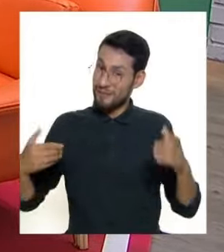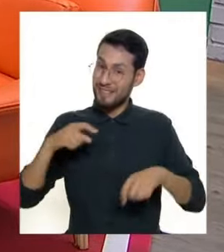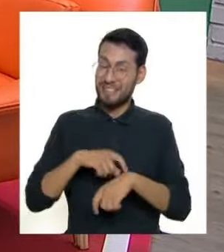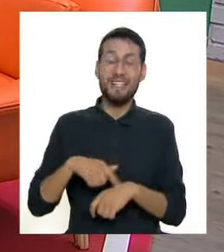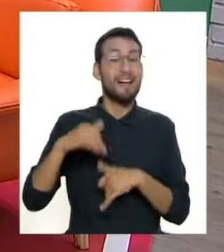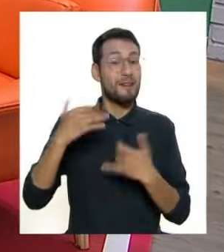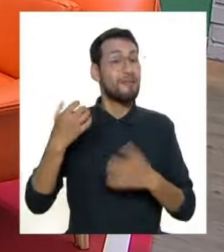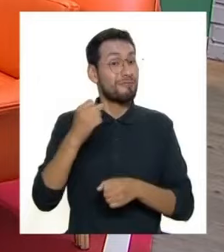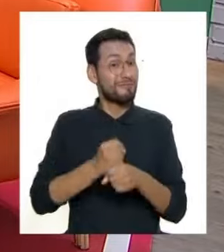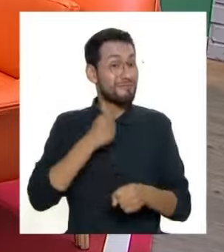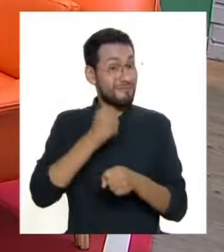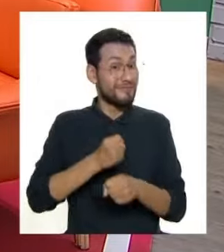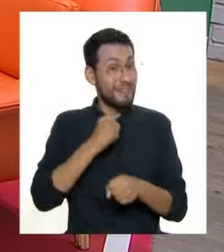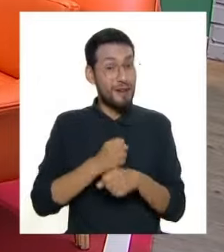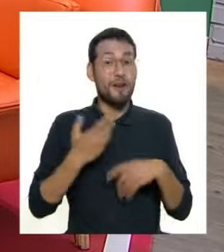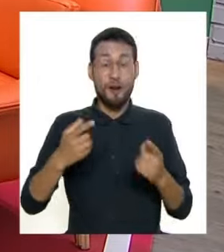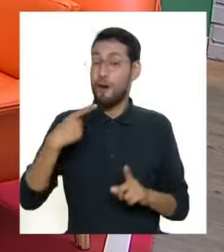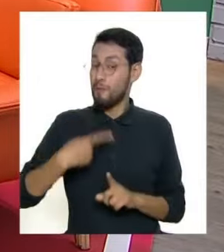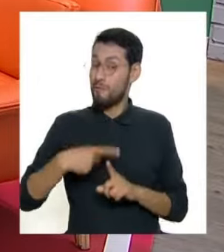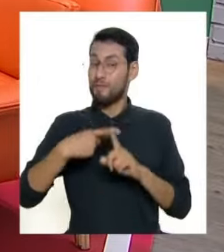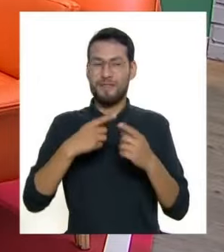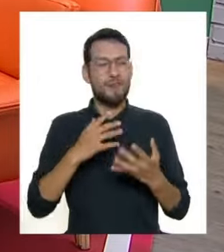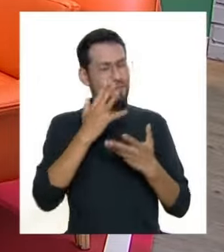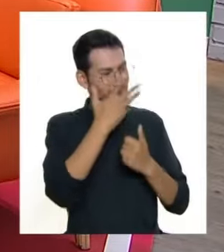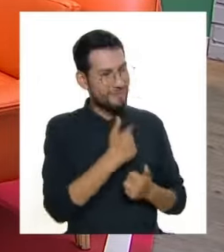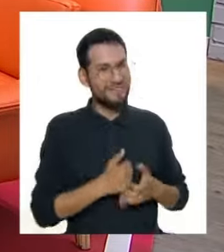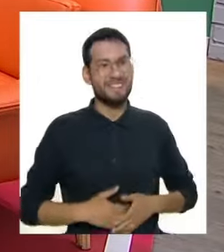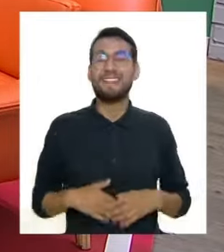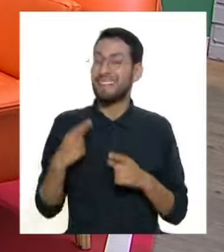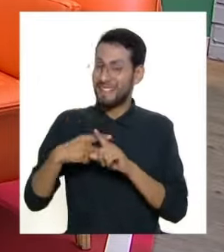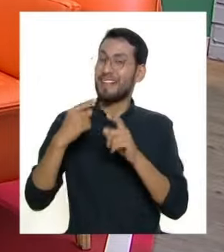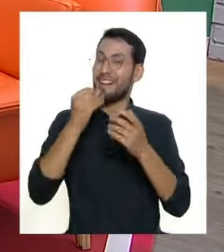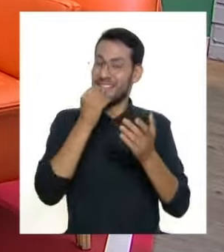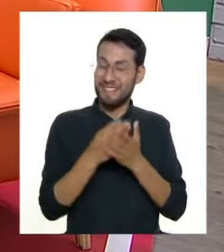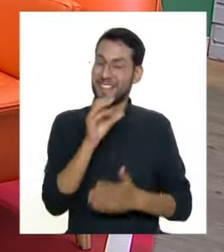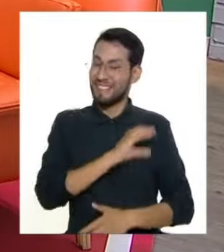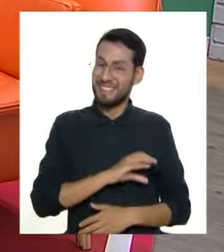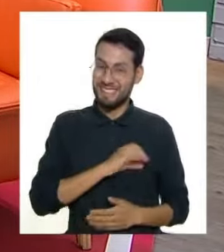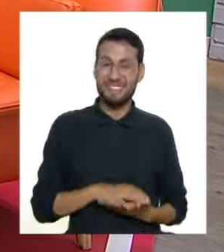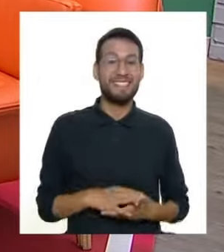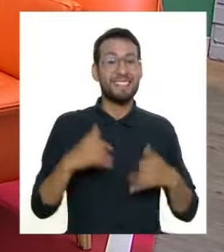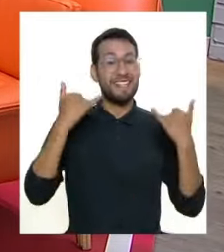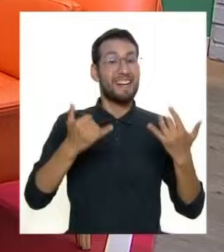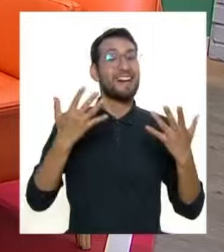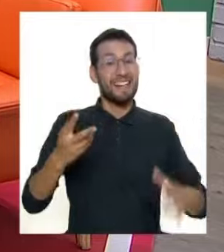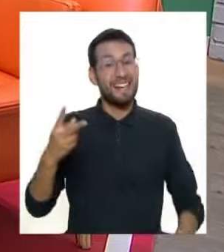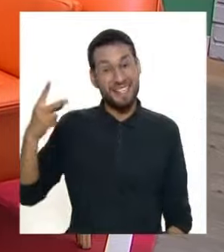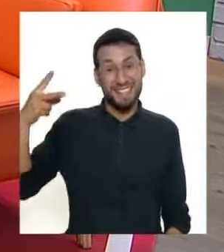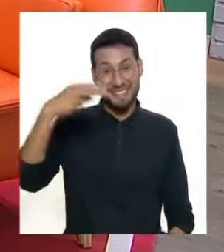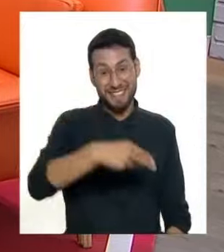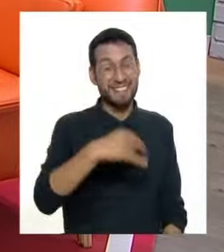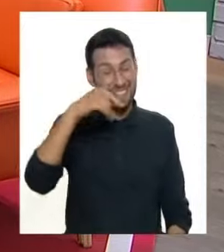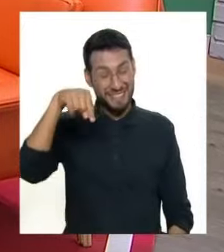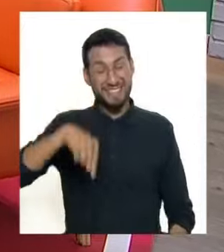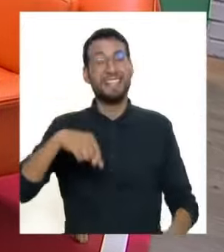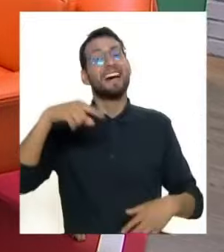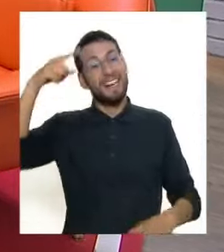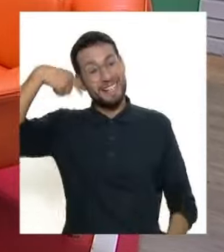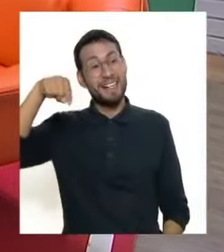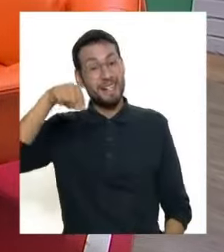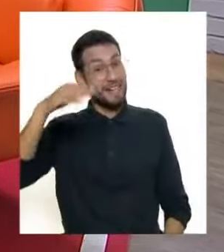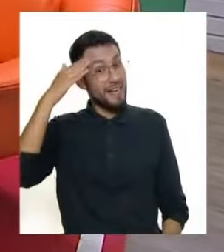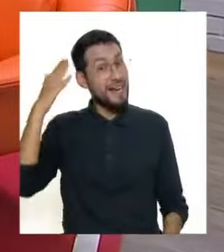mucha chamba, pero chamba positiva. Muy bonita. Positiva, con buena actitud. Nos vamos a la pausa y ya regresamos.